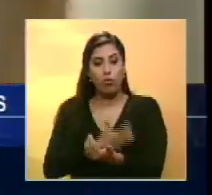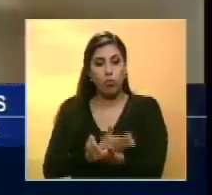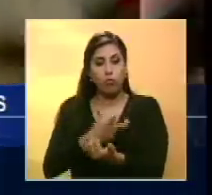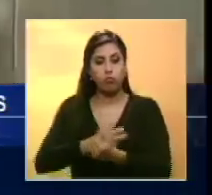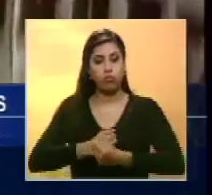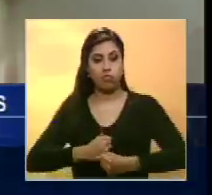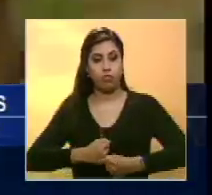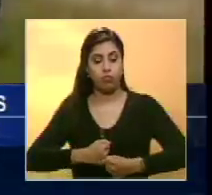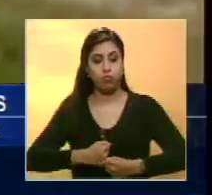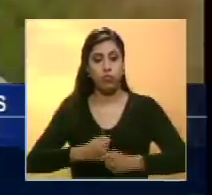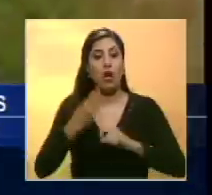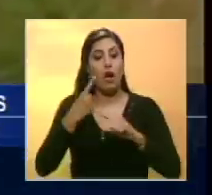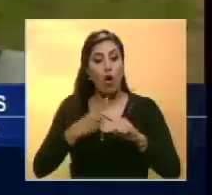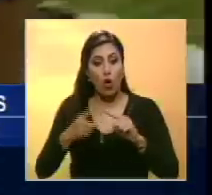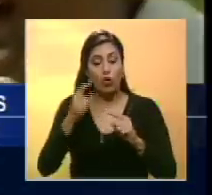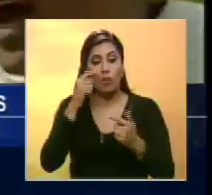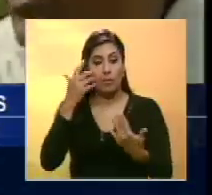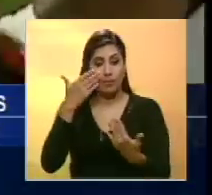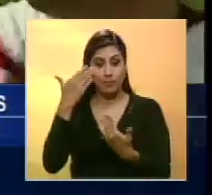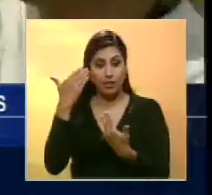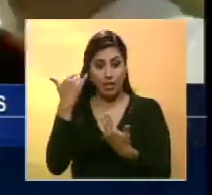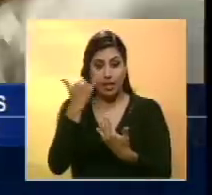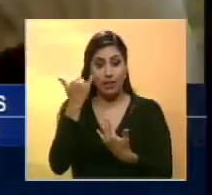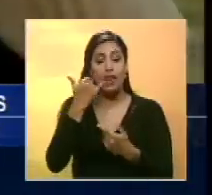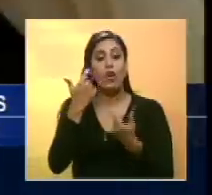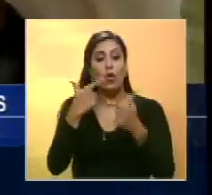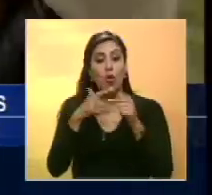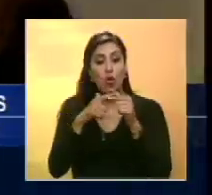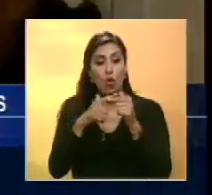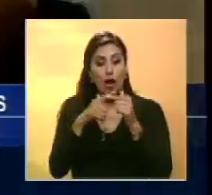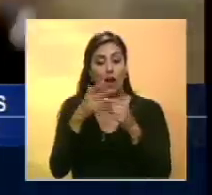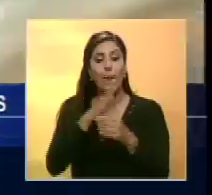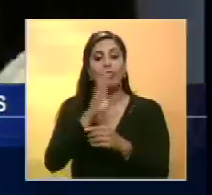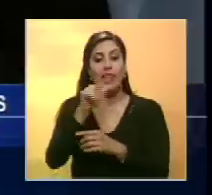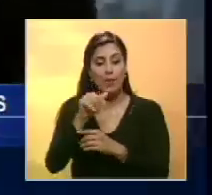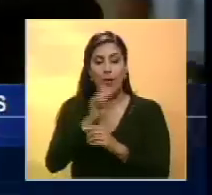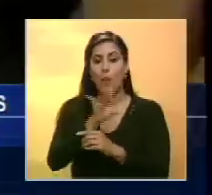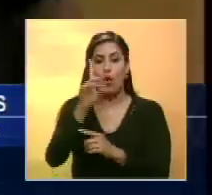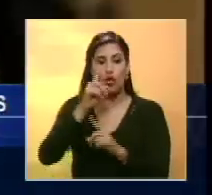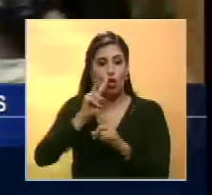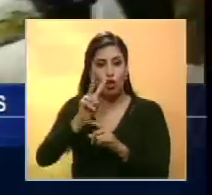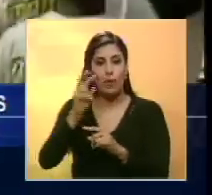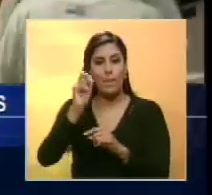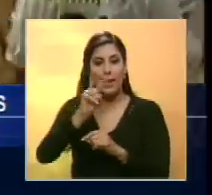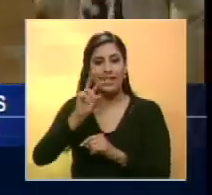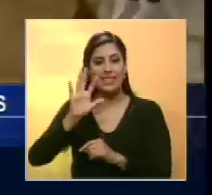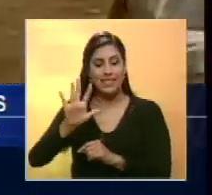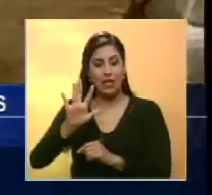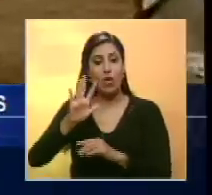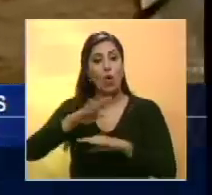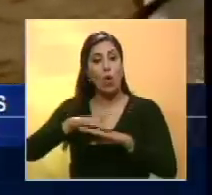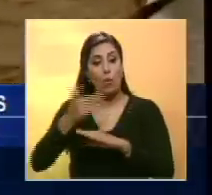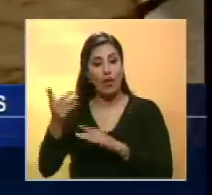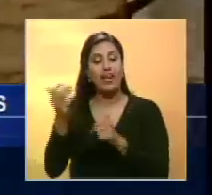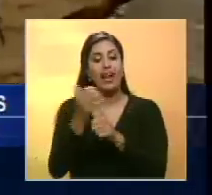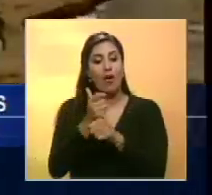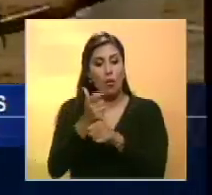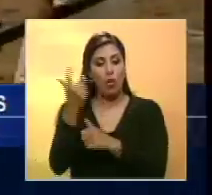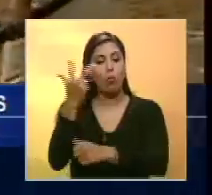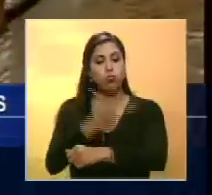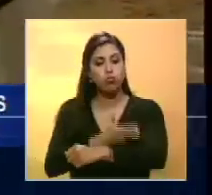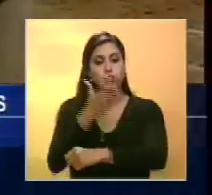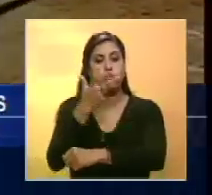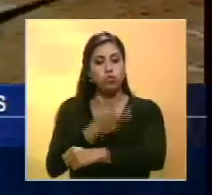estimulante anfetamina. El lanzador Brian Villarreal y el receptor Jorvi Torrealba también fueron sancionados con 25 partidos al encontrarse en su